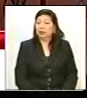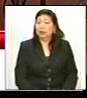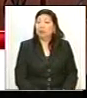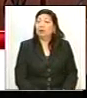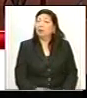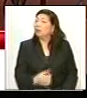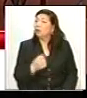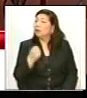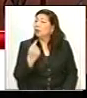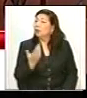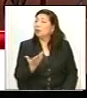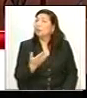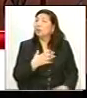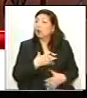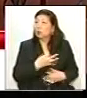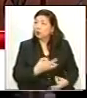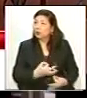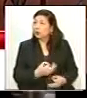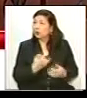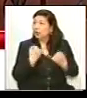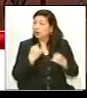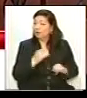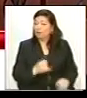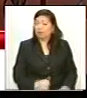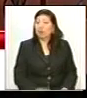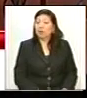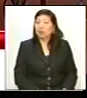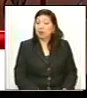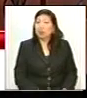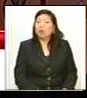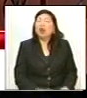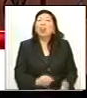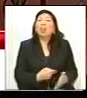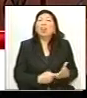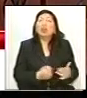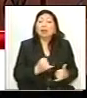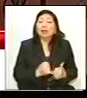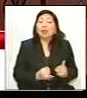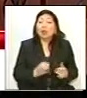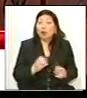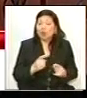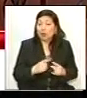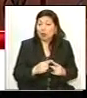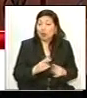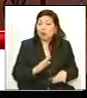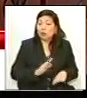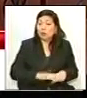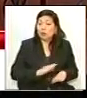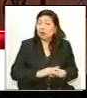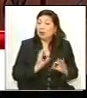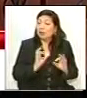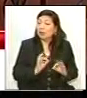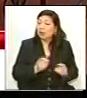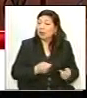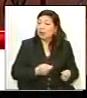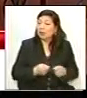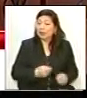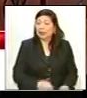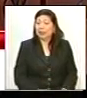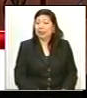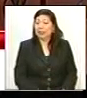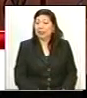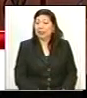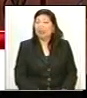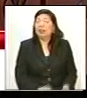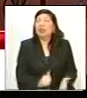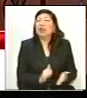que no nos gustaría tener esa información, Contralor, es qué conclusiones tiene la Contraloría sobre estas constantes irregularidades